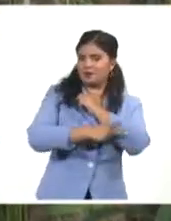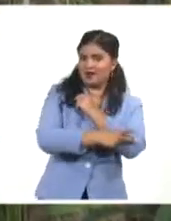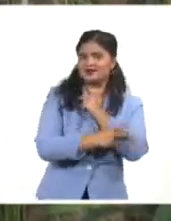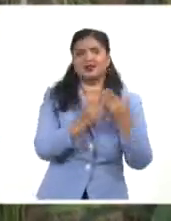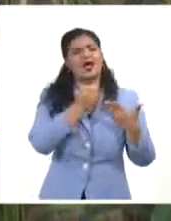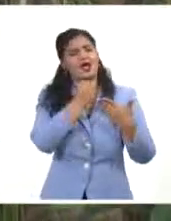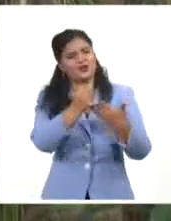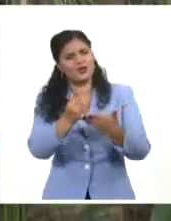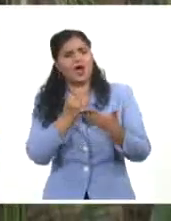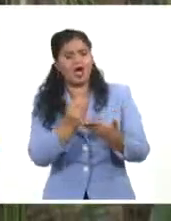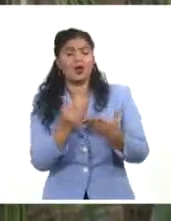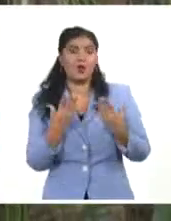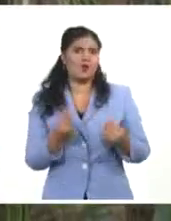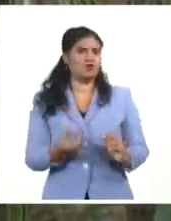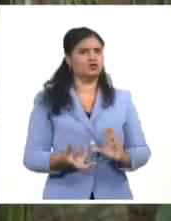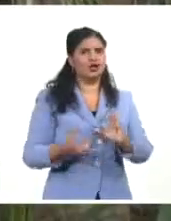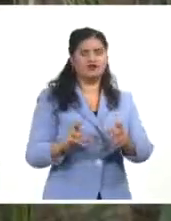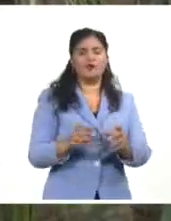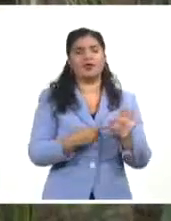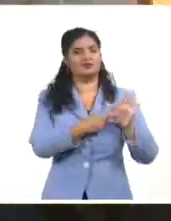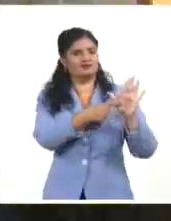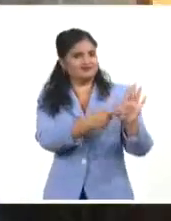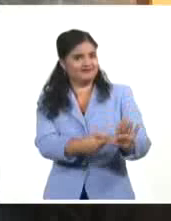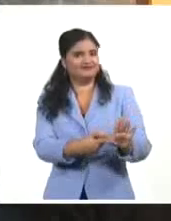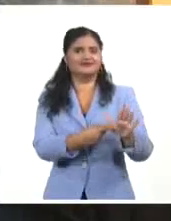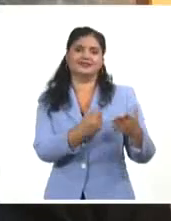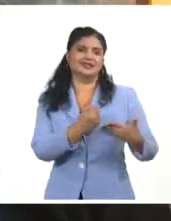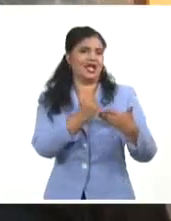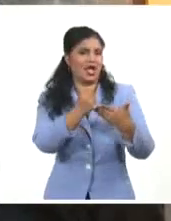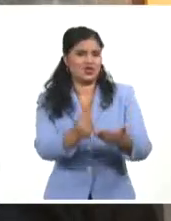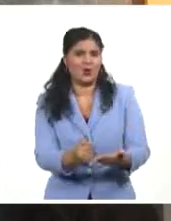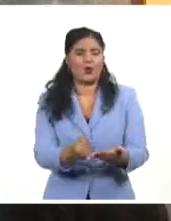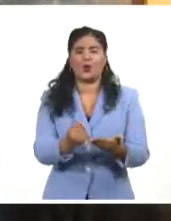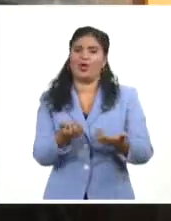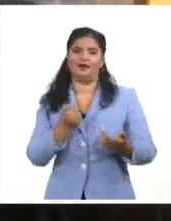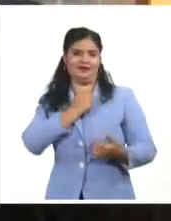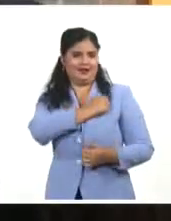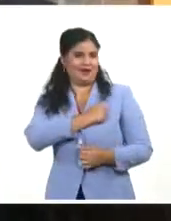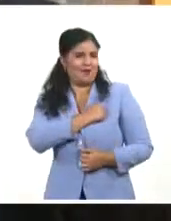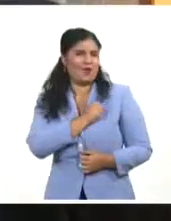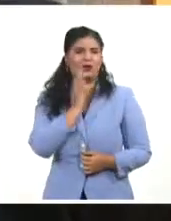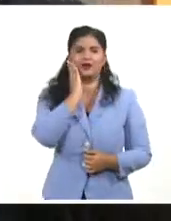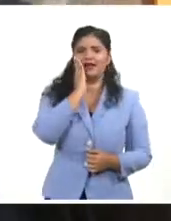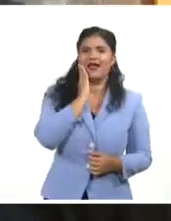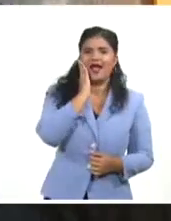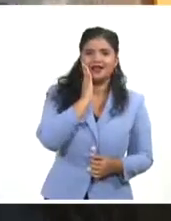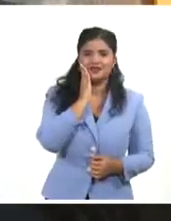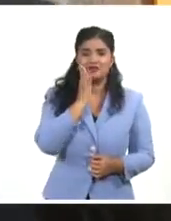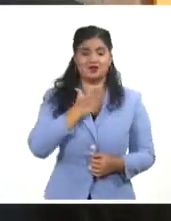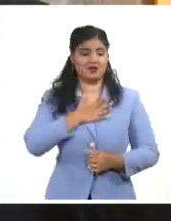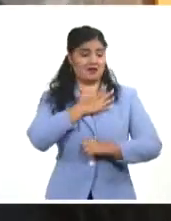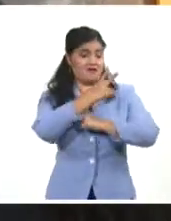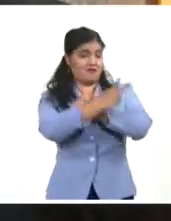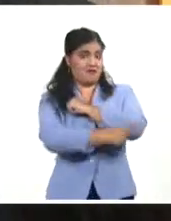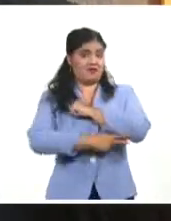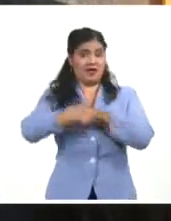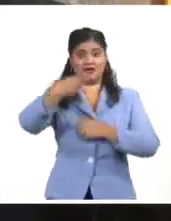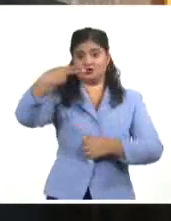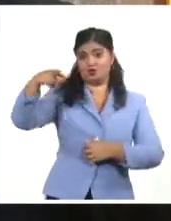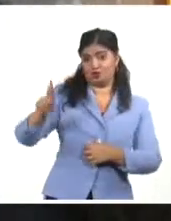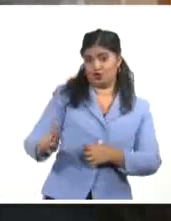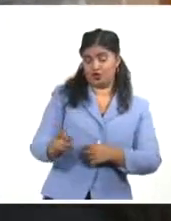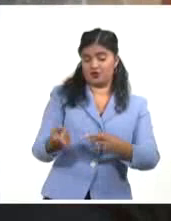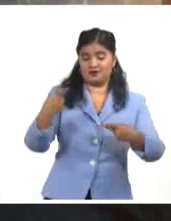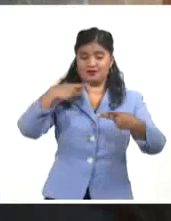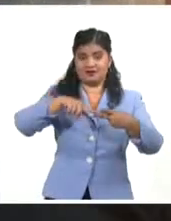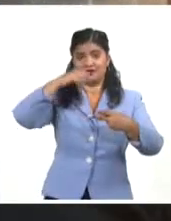solidaridad se puede expresar de muchas maneras, con una mano amiga. Cuba para nosotros es nuestra segunda patria. A veces nos preguntan, ¿de dónde tú eres? Yo, ¿de Cuba? ¿De qué